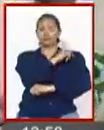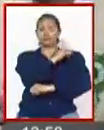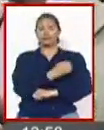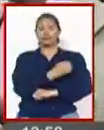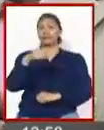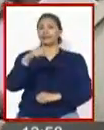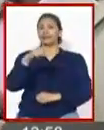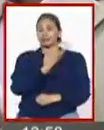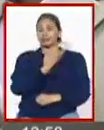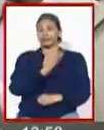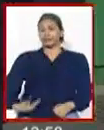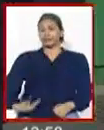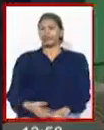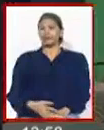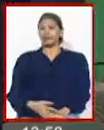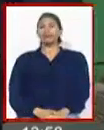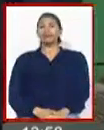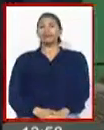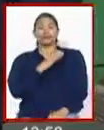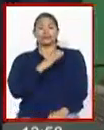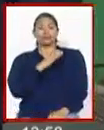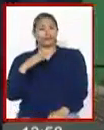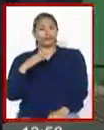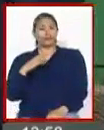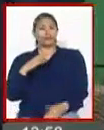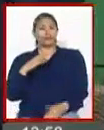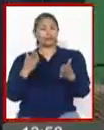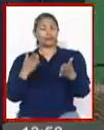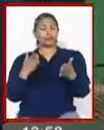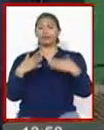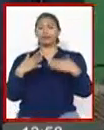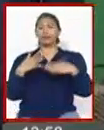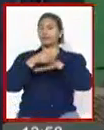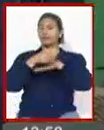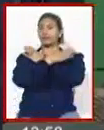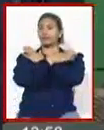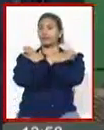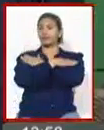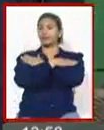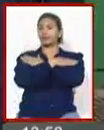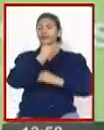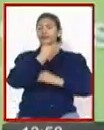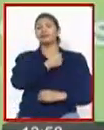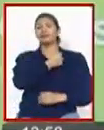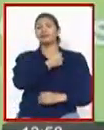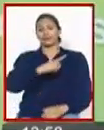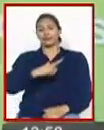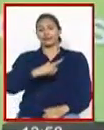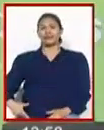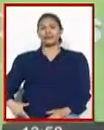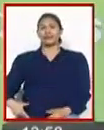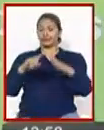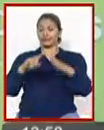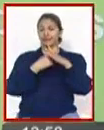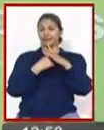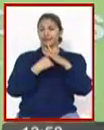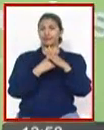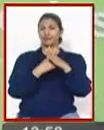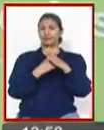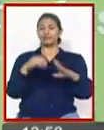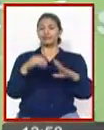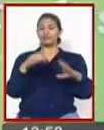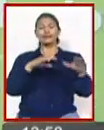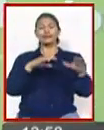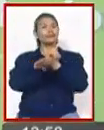la presidenta del consejo. Igual nos ha mandado un saludo el ingeniero Percy Fernández, en la cual estamos dando inicio con esta actividad